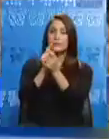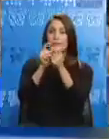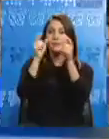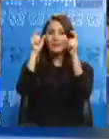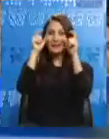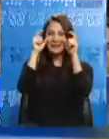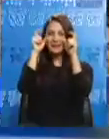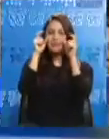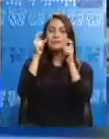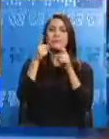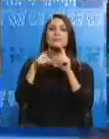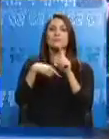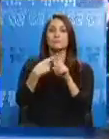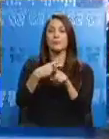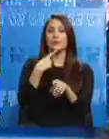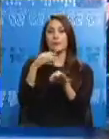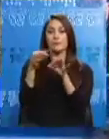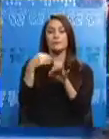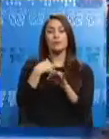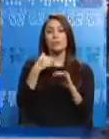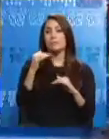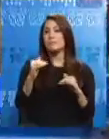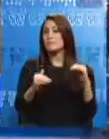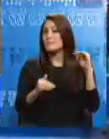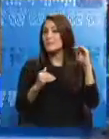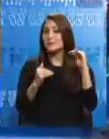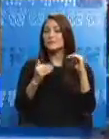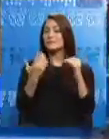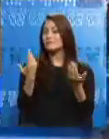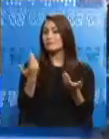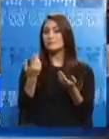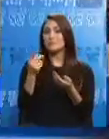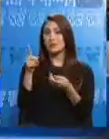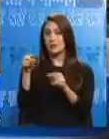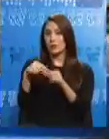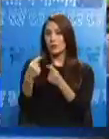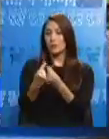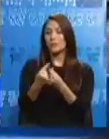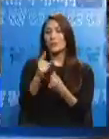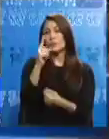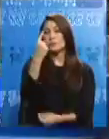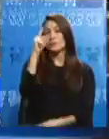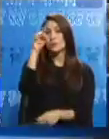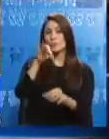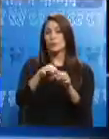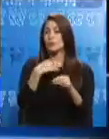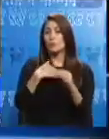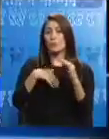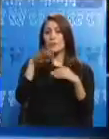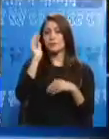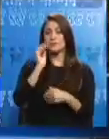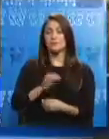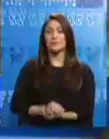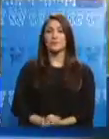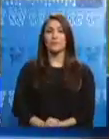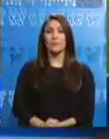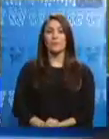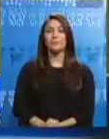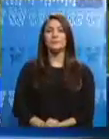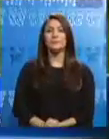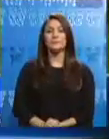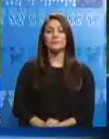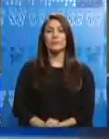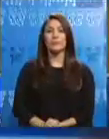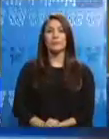Lasso y reiteró que la ventaja con el líder del movimiento Creo supera el 1 millón de votos. ¡Más de 1 millón de